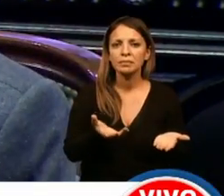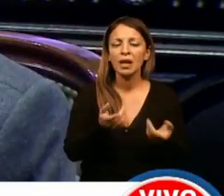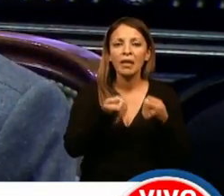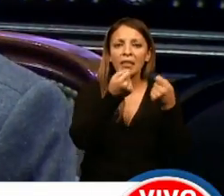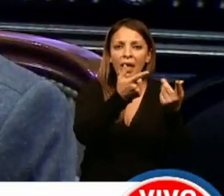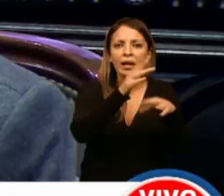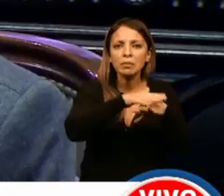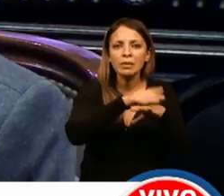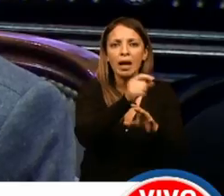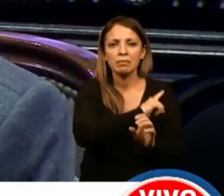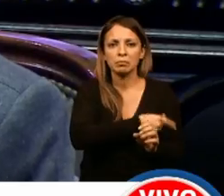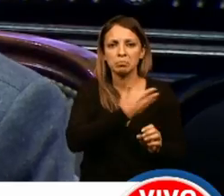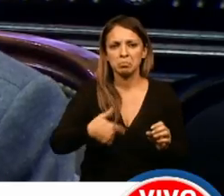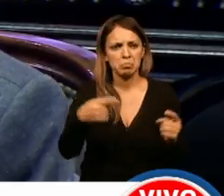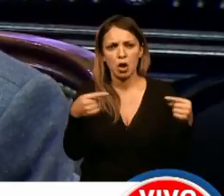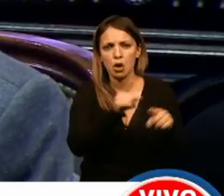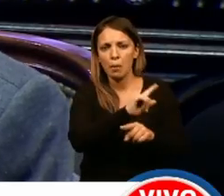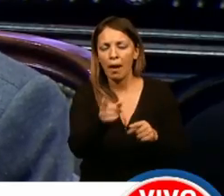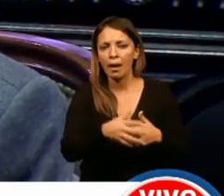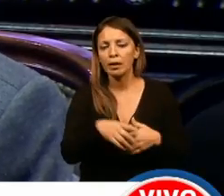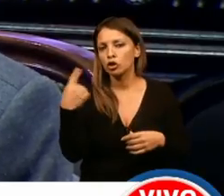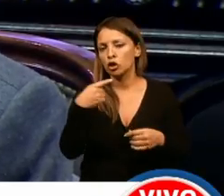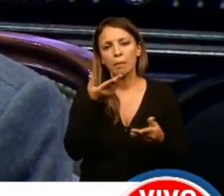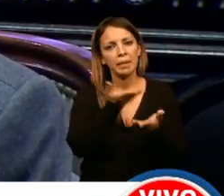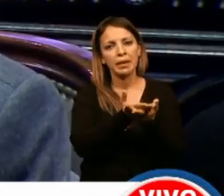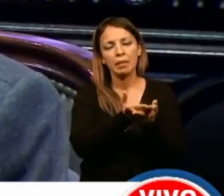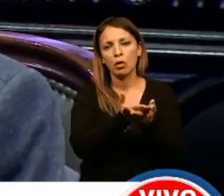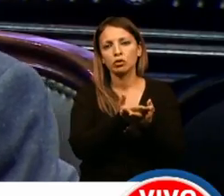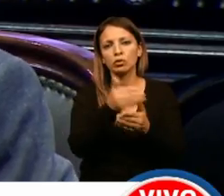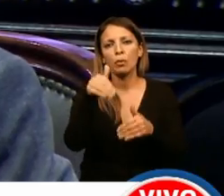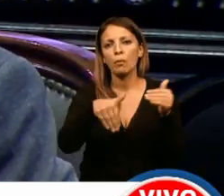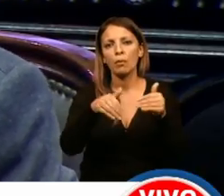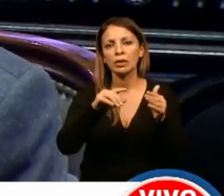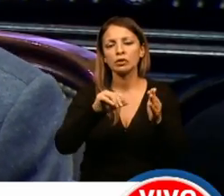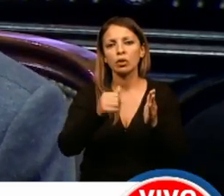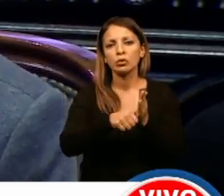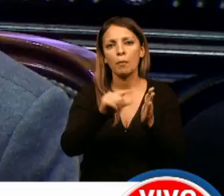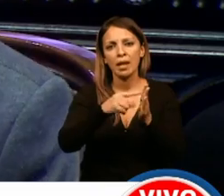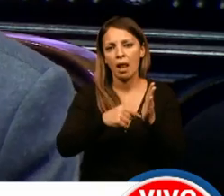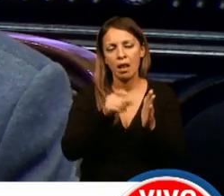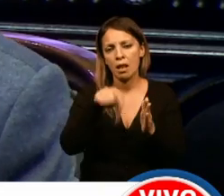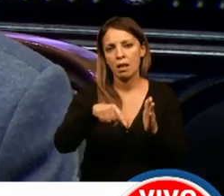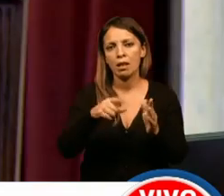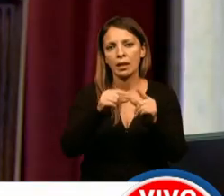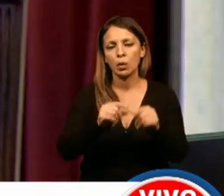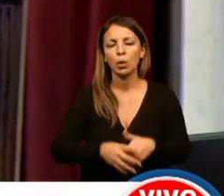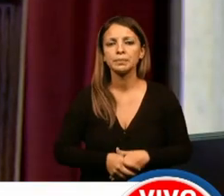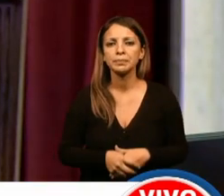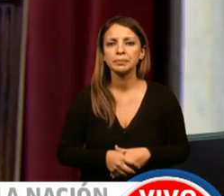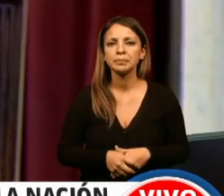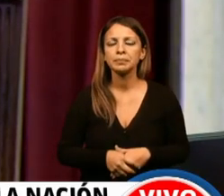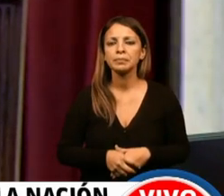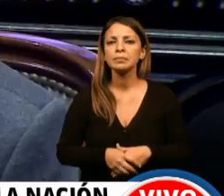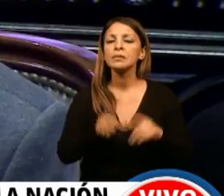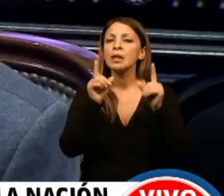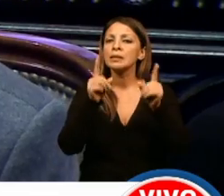facultades legislativas que no corresponde por lo cual vamos a tener la votación nominal de este artículo gracias presidente muy bien perdón